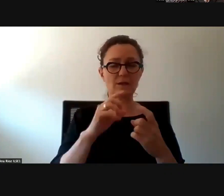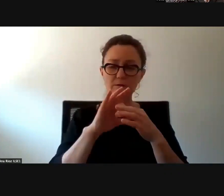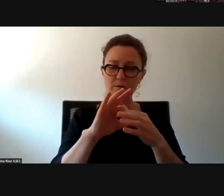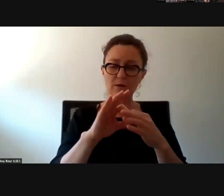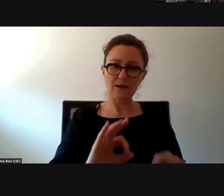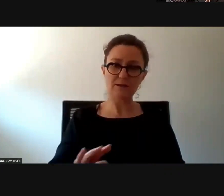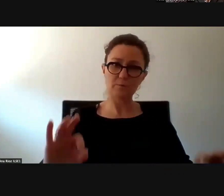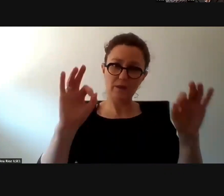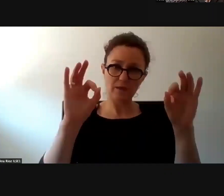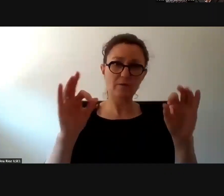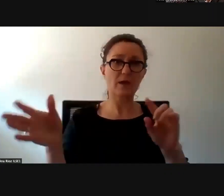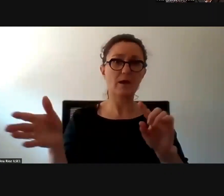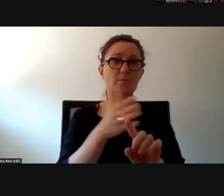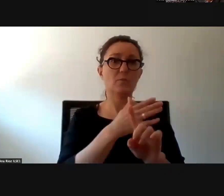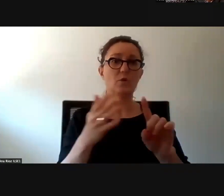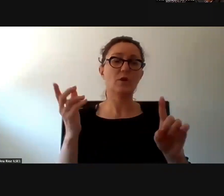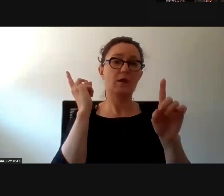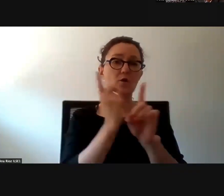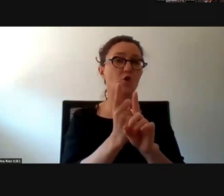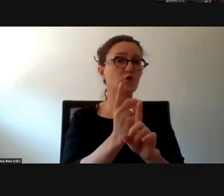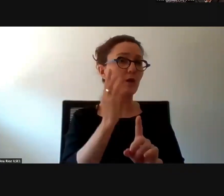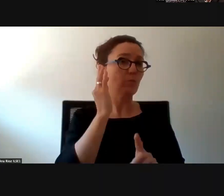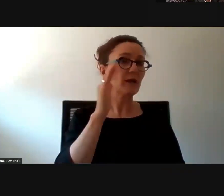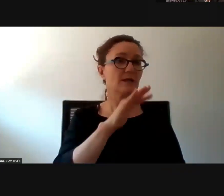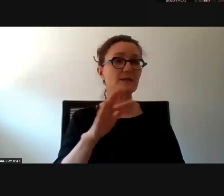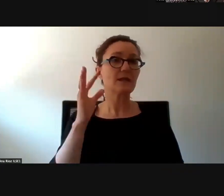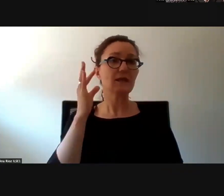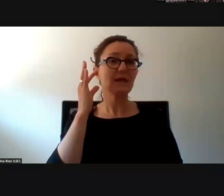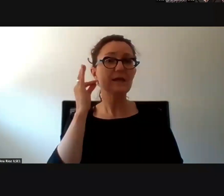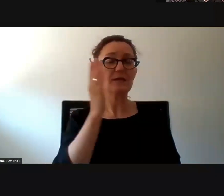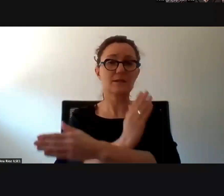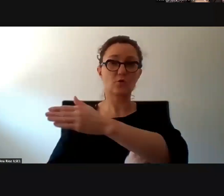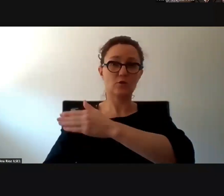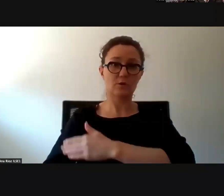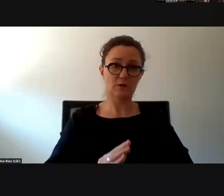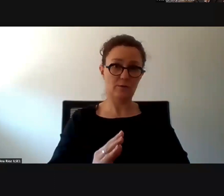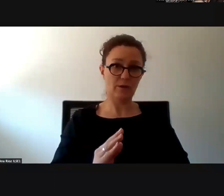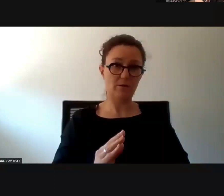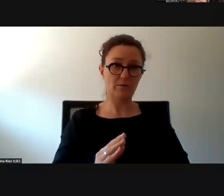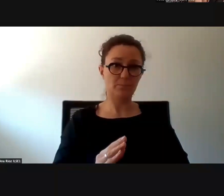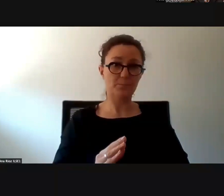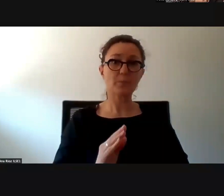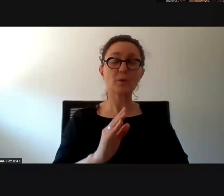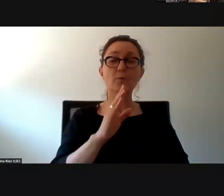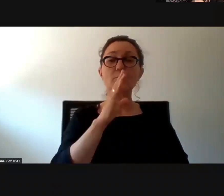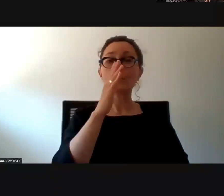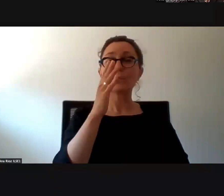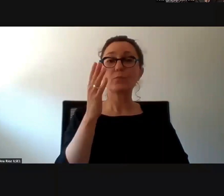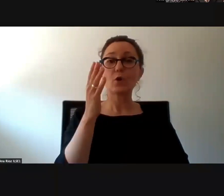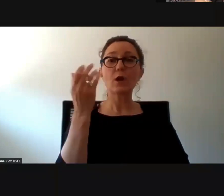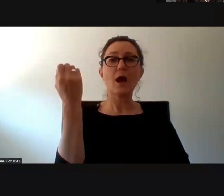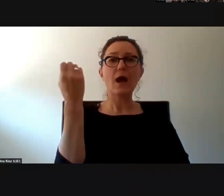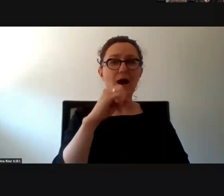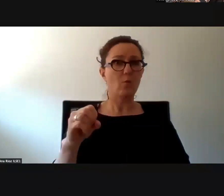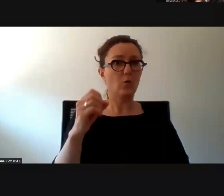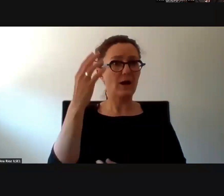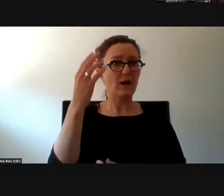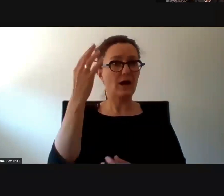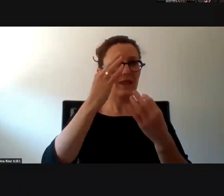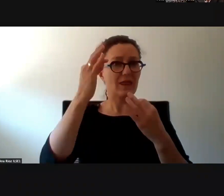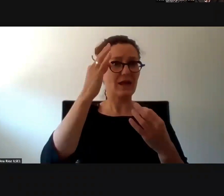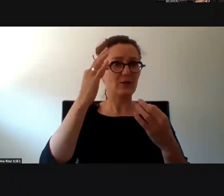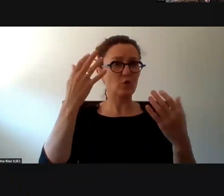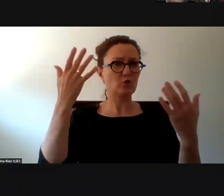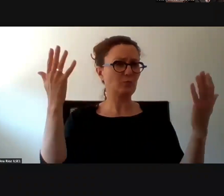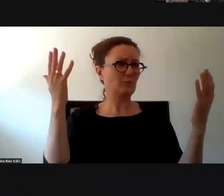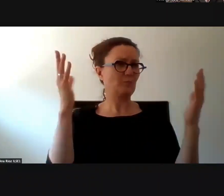la violencia contra las mujeres y niñas con discapacidad, porque pese a los datos alarmantes que ya arroja la